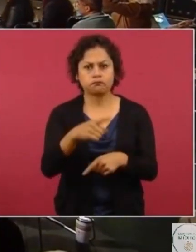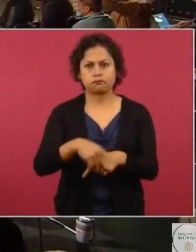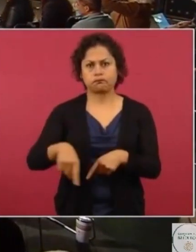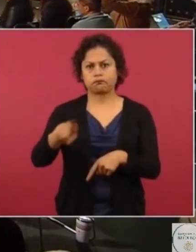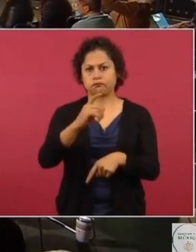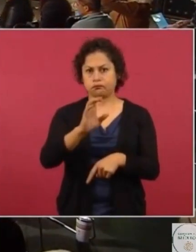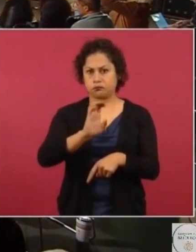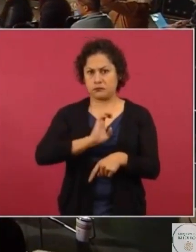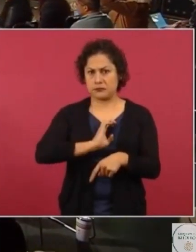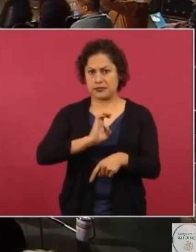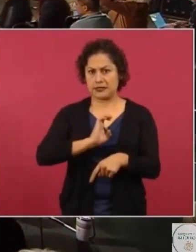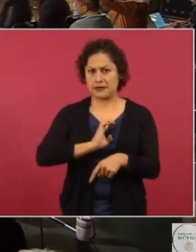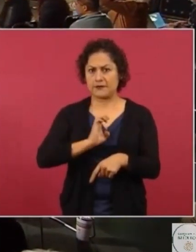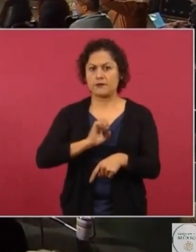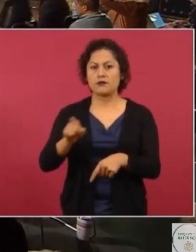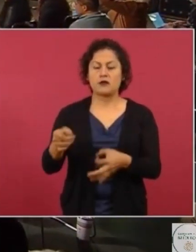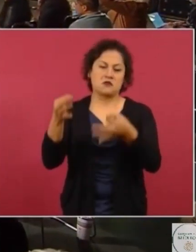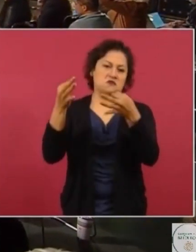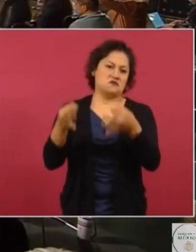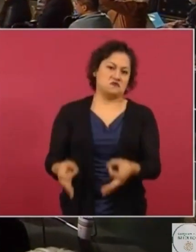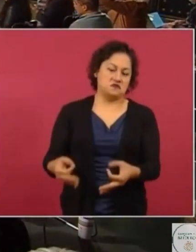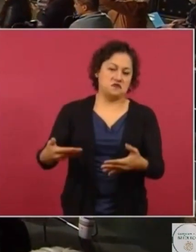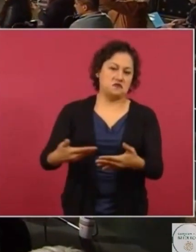oaxaqueño, es el que más jonrones